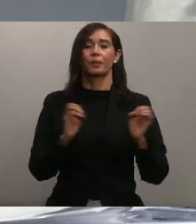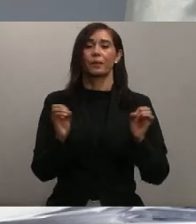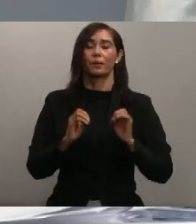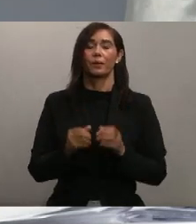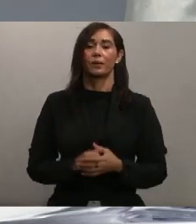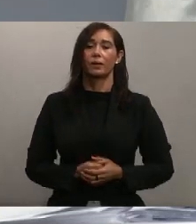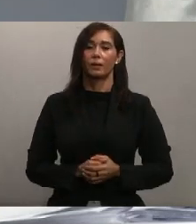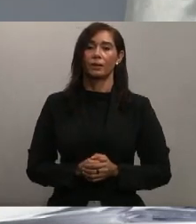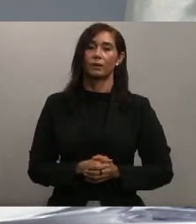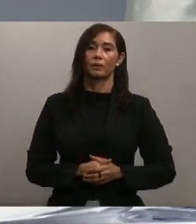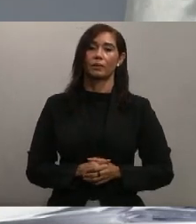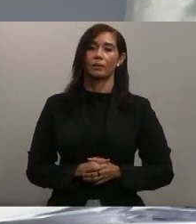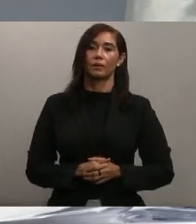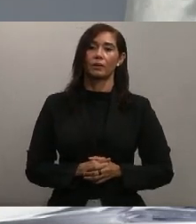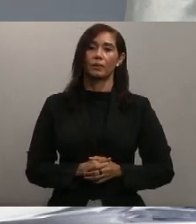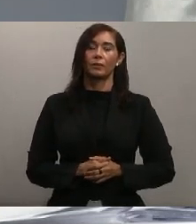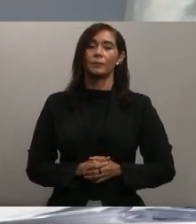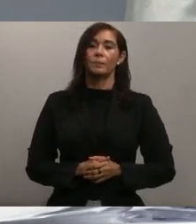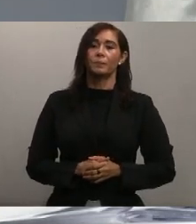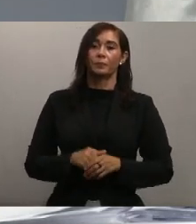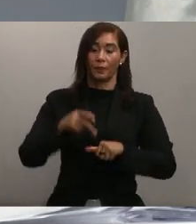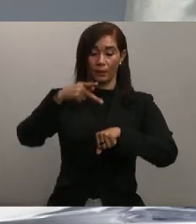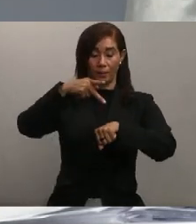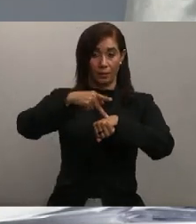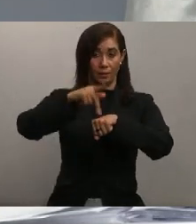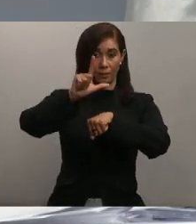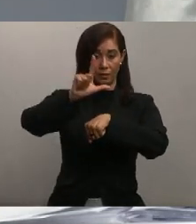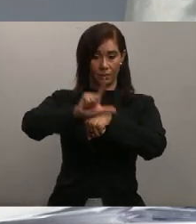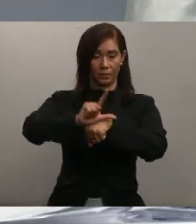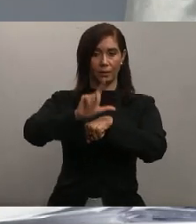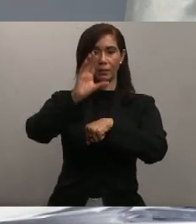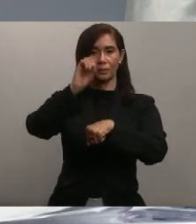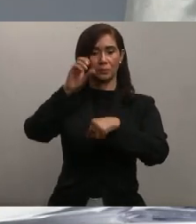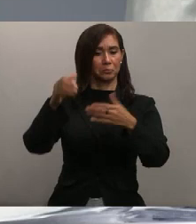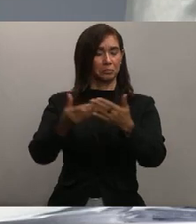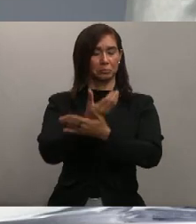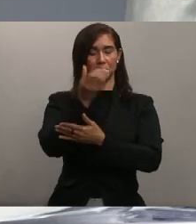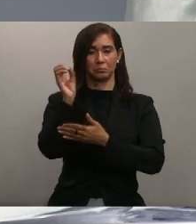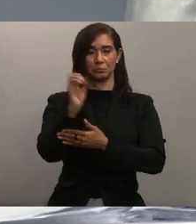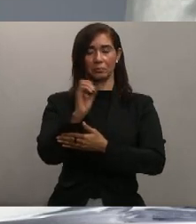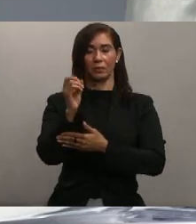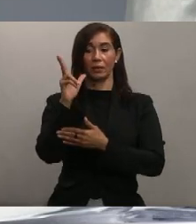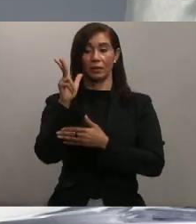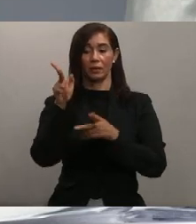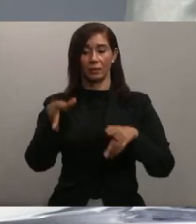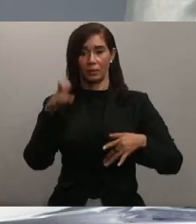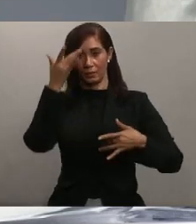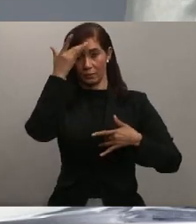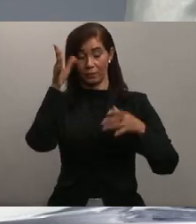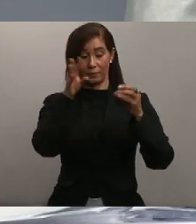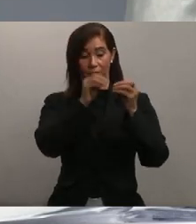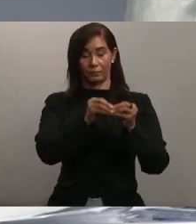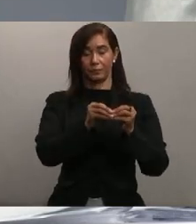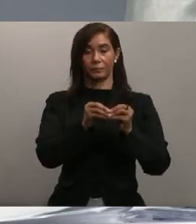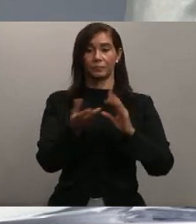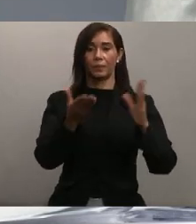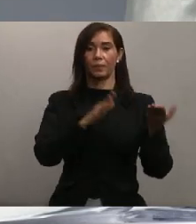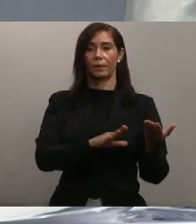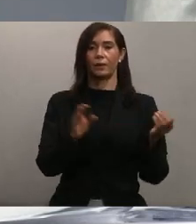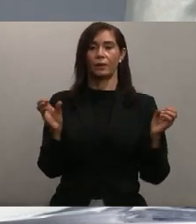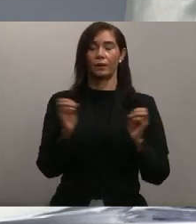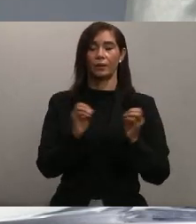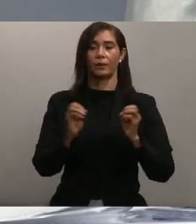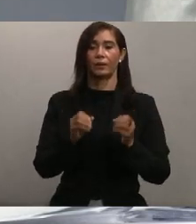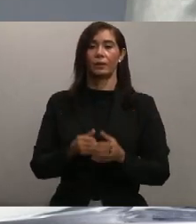fallecimiento. Pedernales, 0 casos nuevos, 3 acumulados, 0